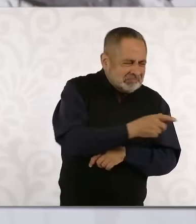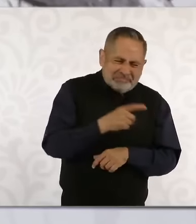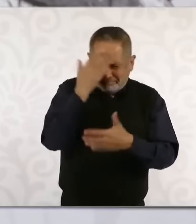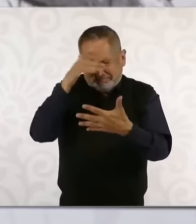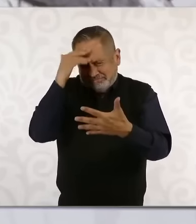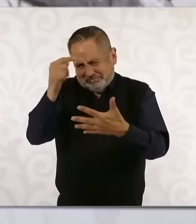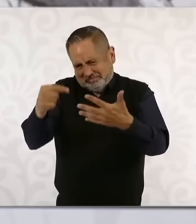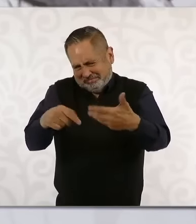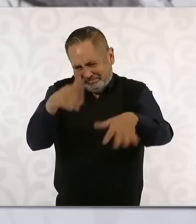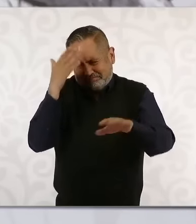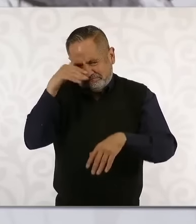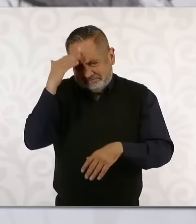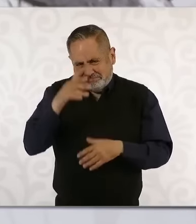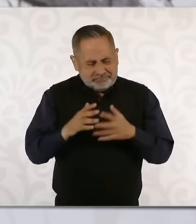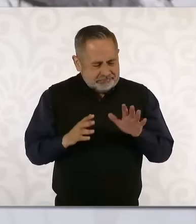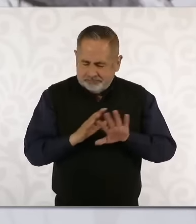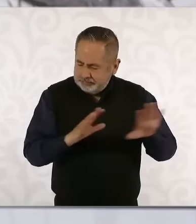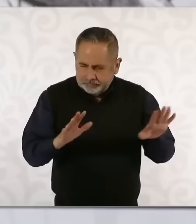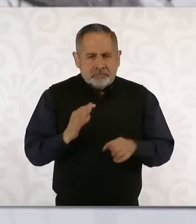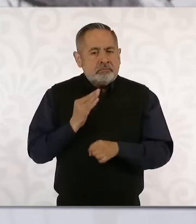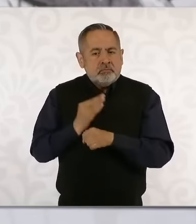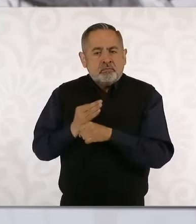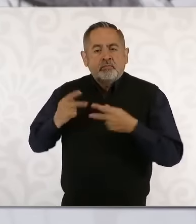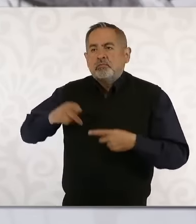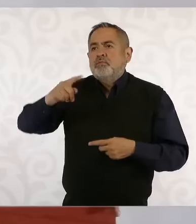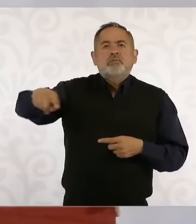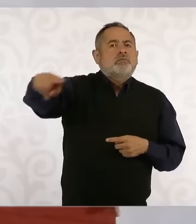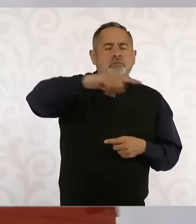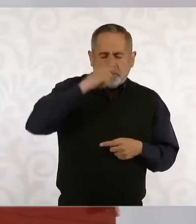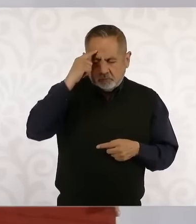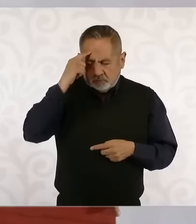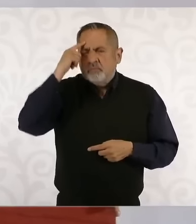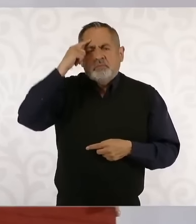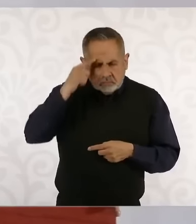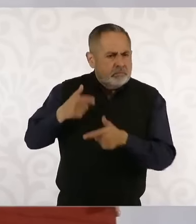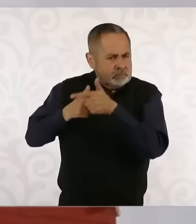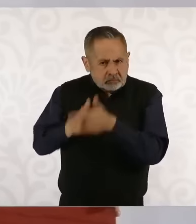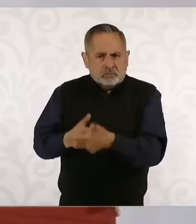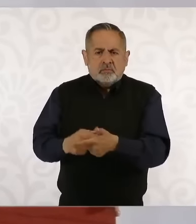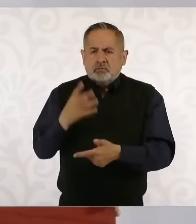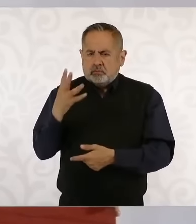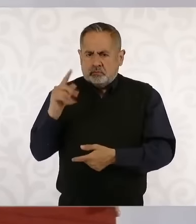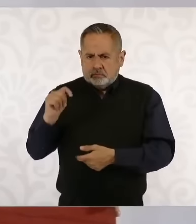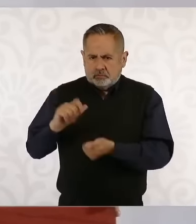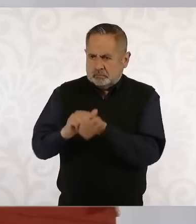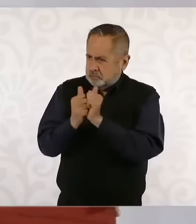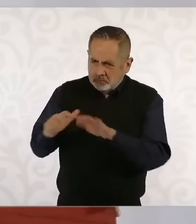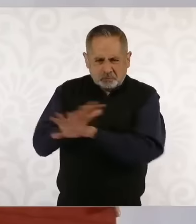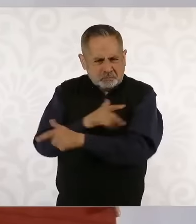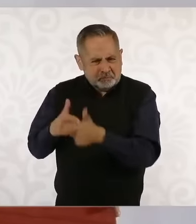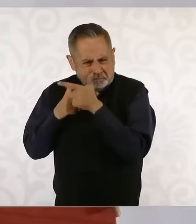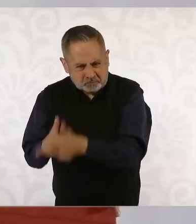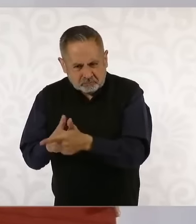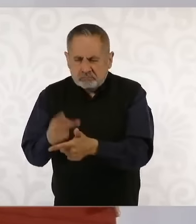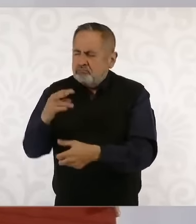Entonces, la mayoría del pueblo de México quiere que continúe la transformación y así votaron. Y por